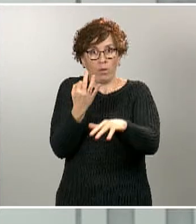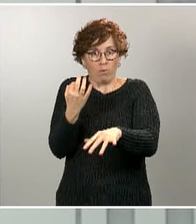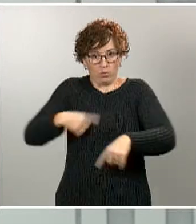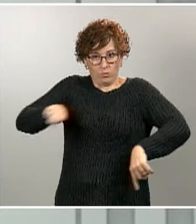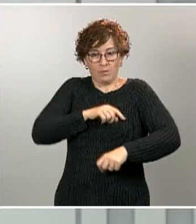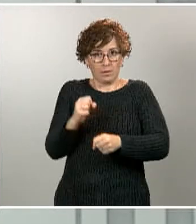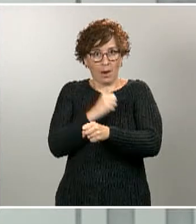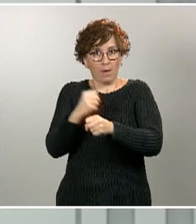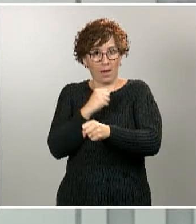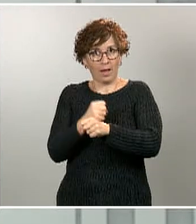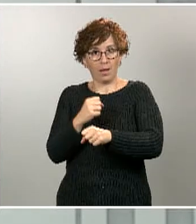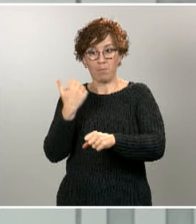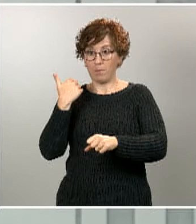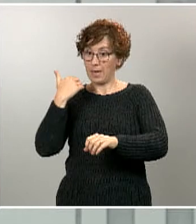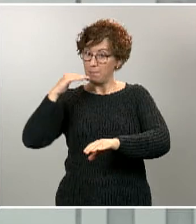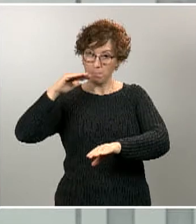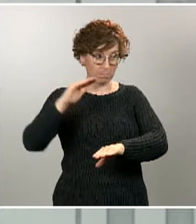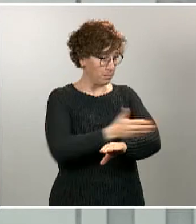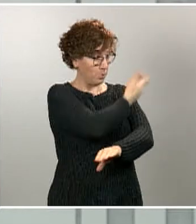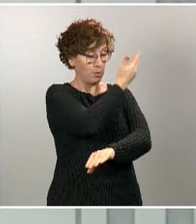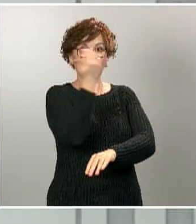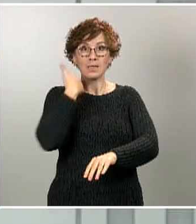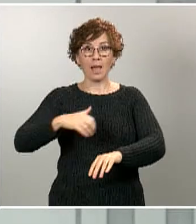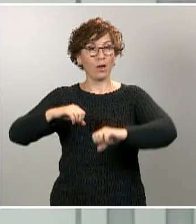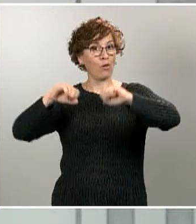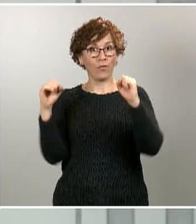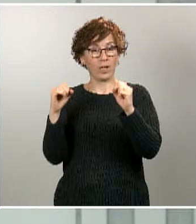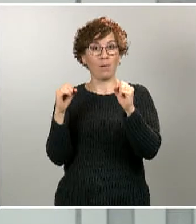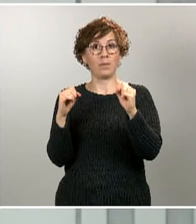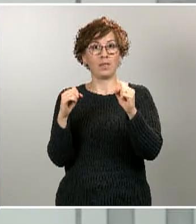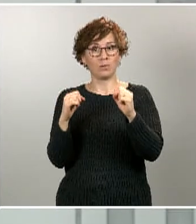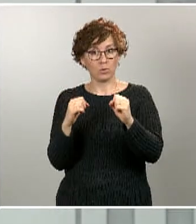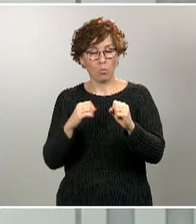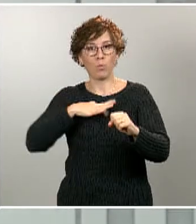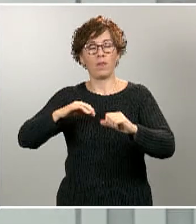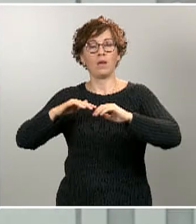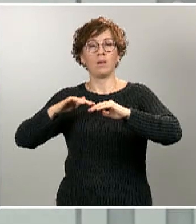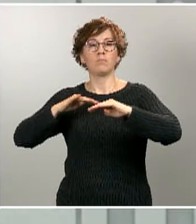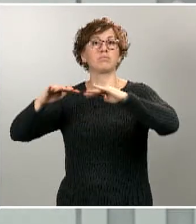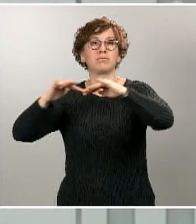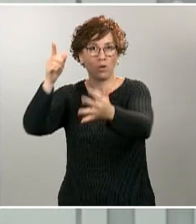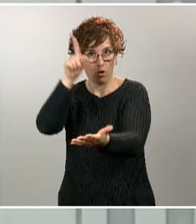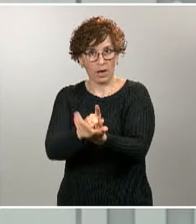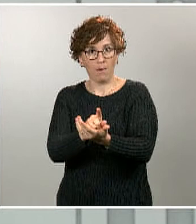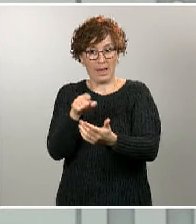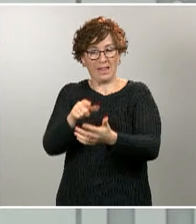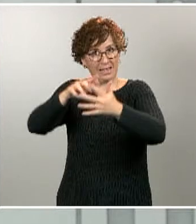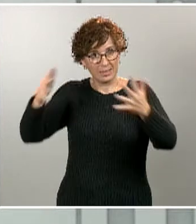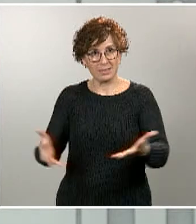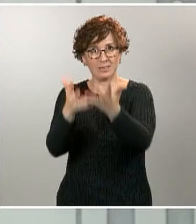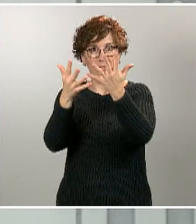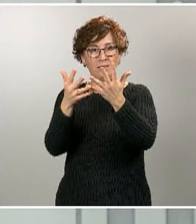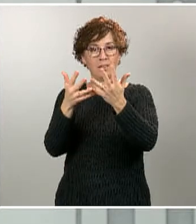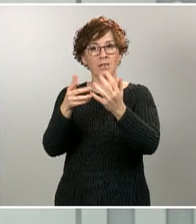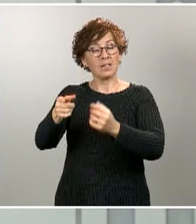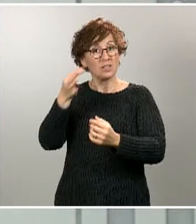las etapas de confinamiento seamos capaces de lanzar, de reactivar todo ese universo que, insisto, es imprescindible